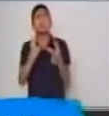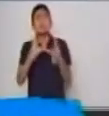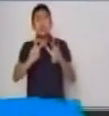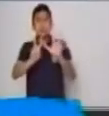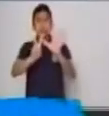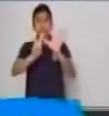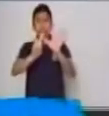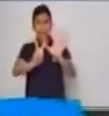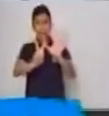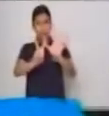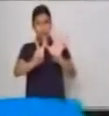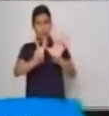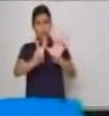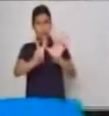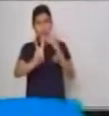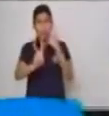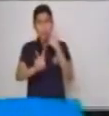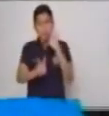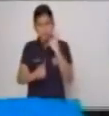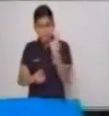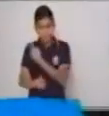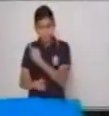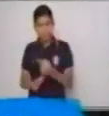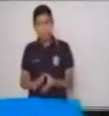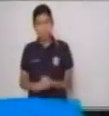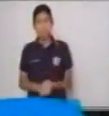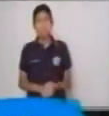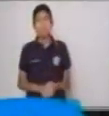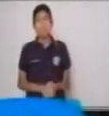7. Vean acá,